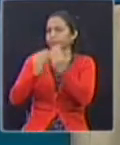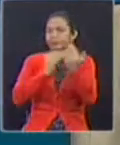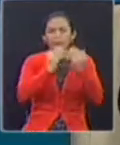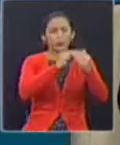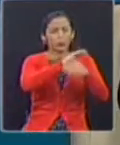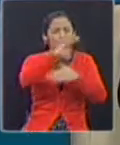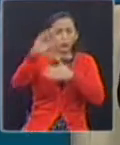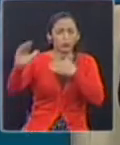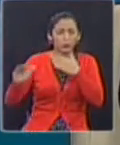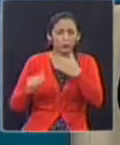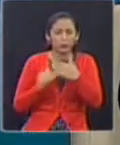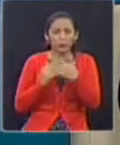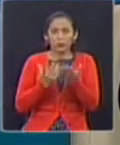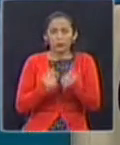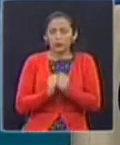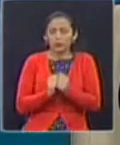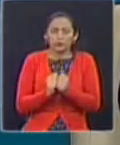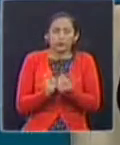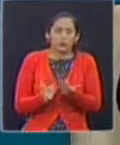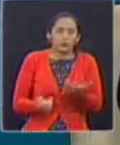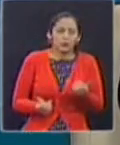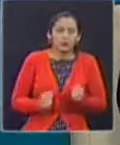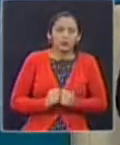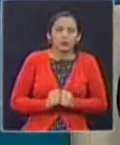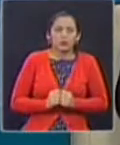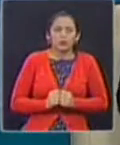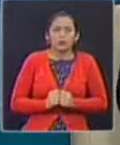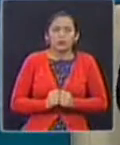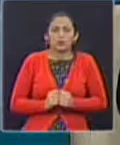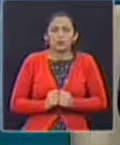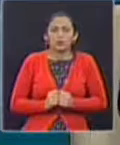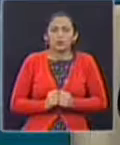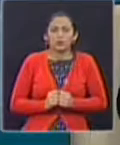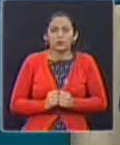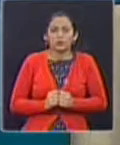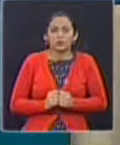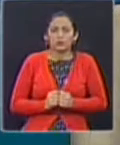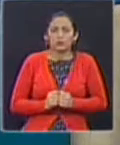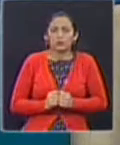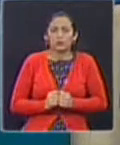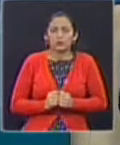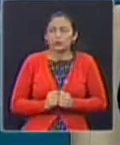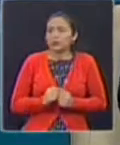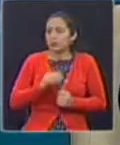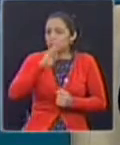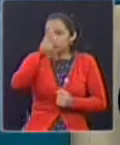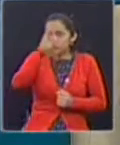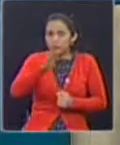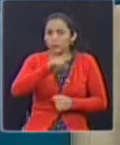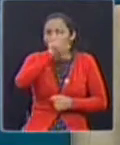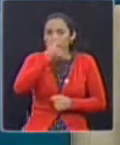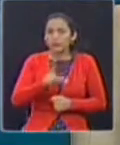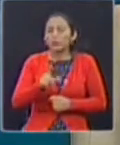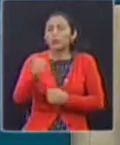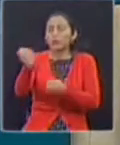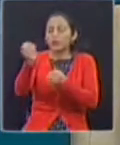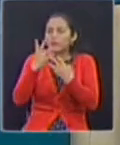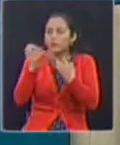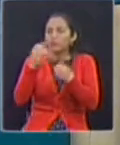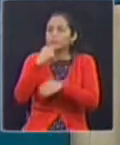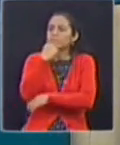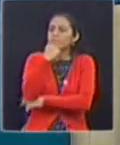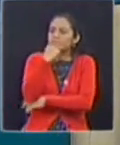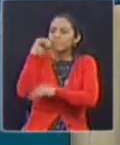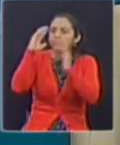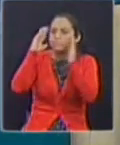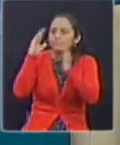personas, de no dar una calidad a las personas sin conversar con ellas, sin escuchar sus pensamientos, no es